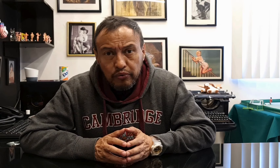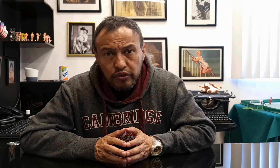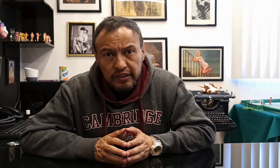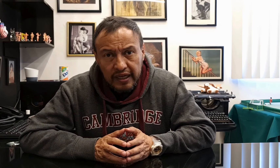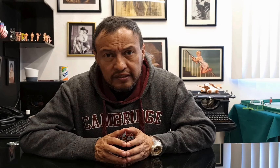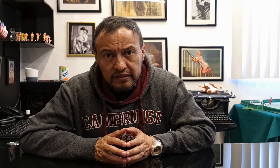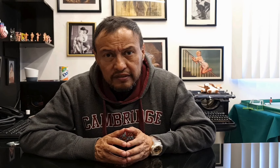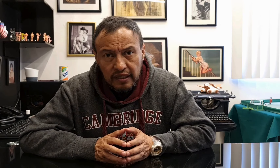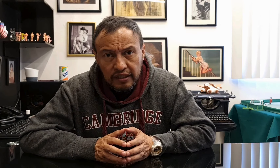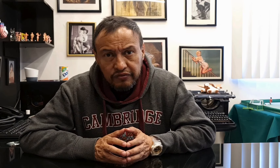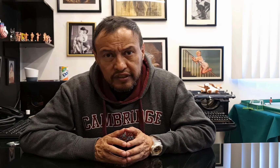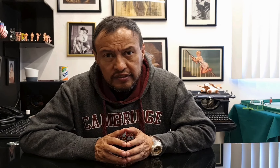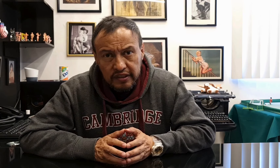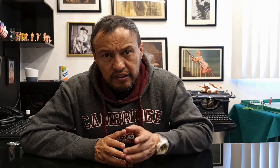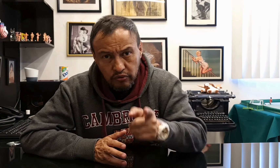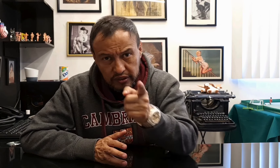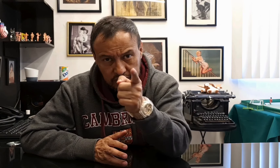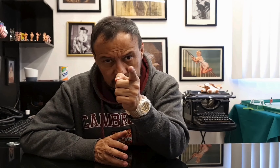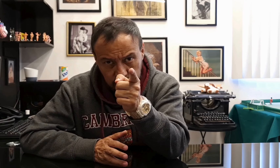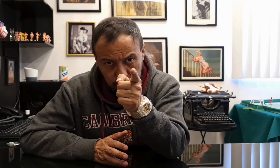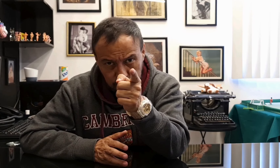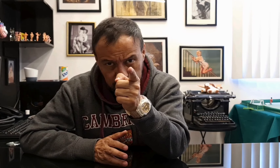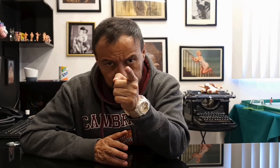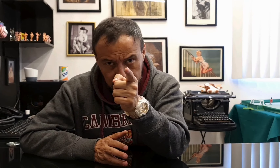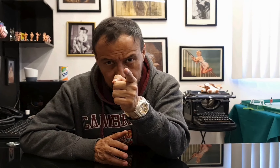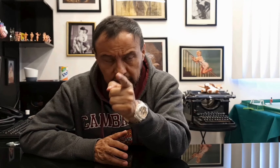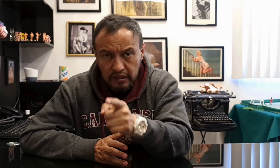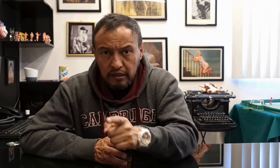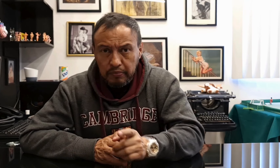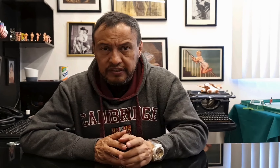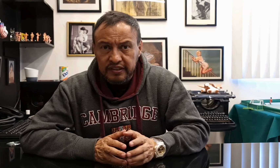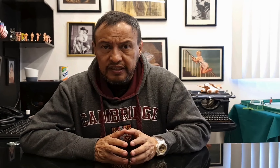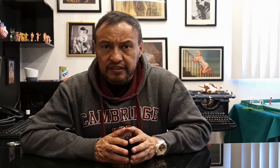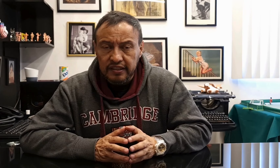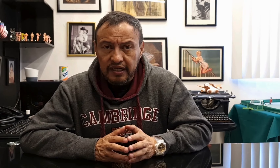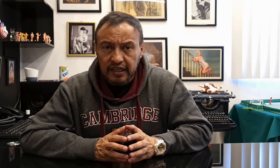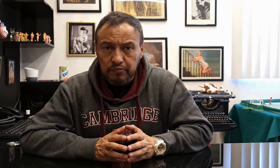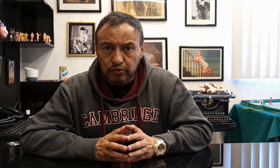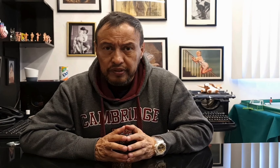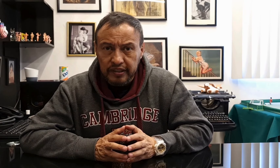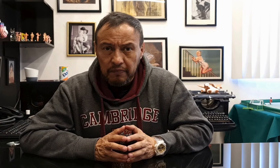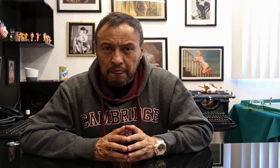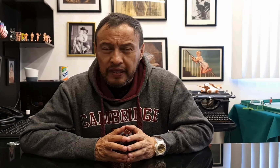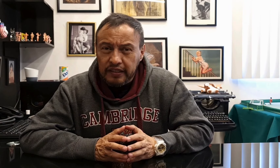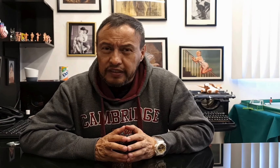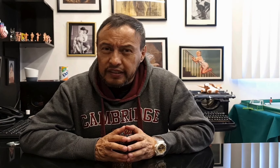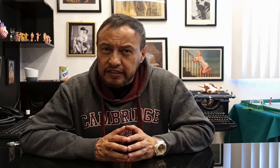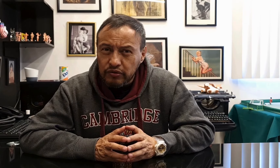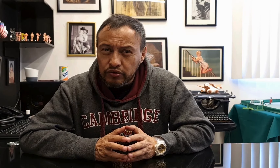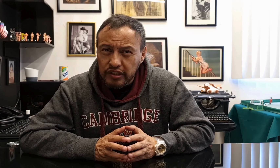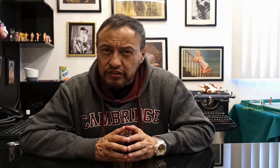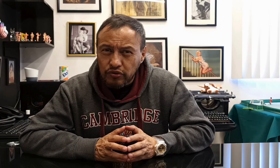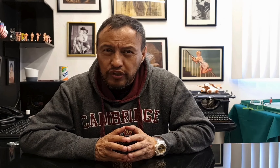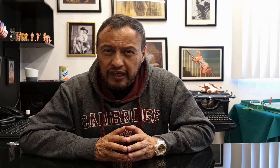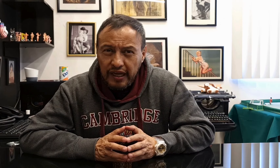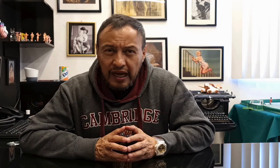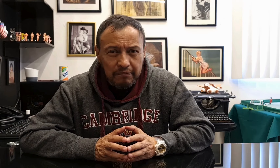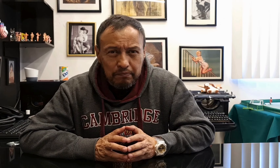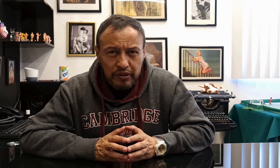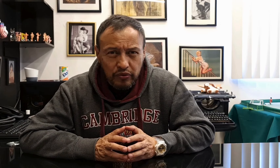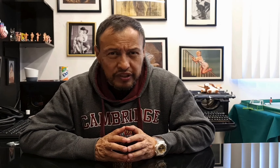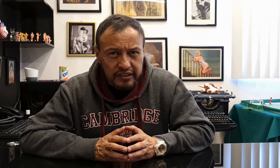total impunidad, a diferencia de lo que dice usted, presidente de la República. Y en ese contexto